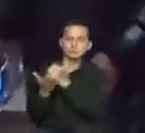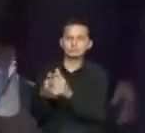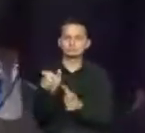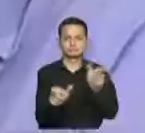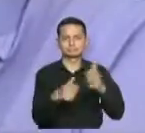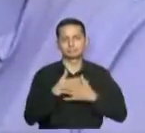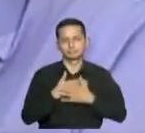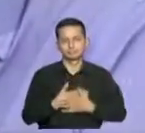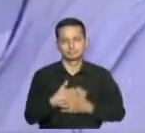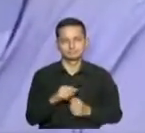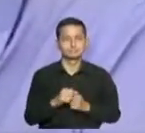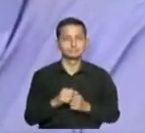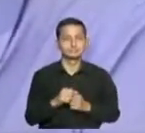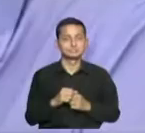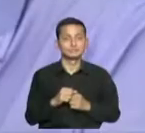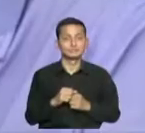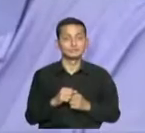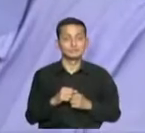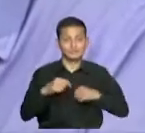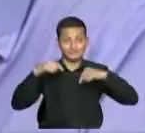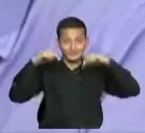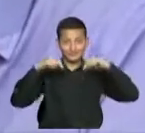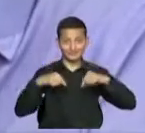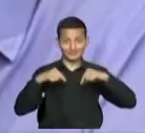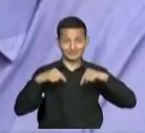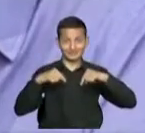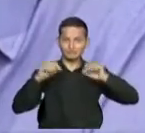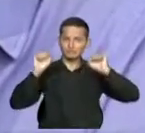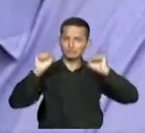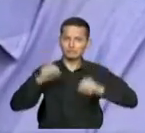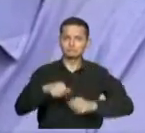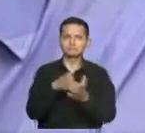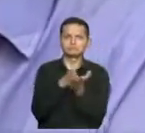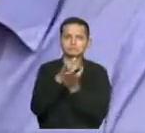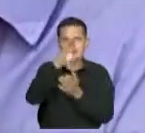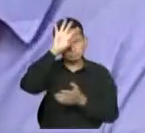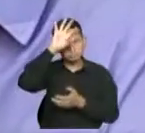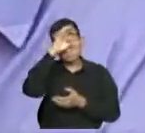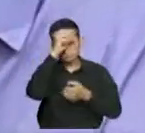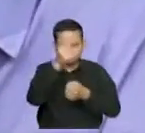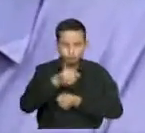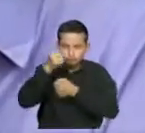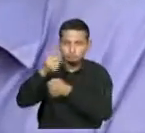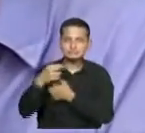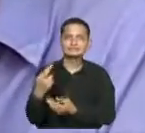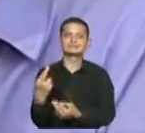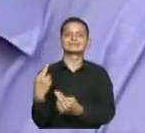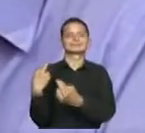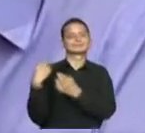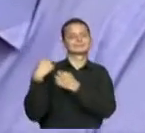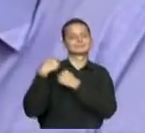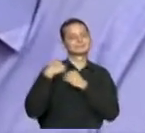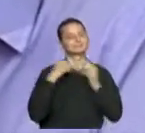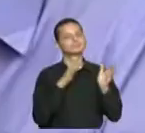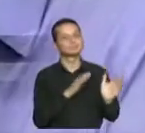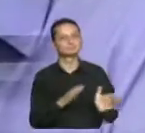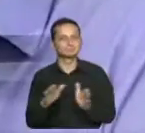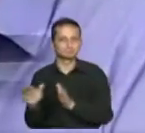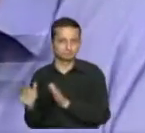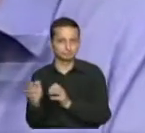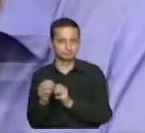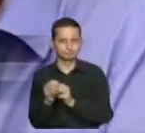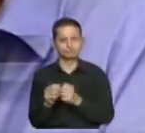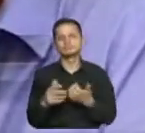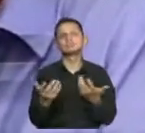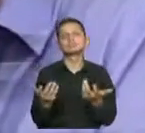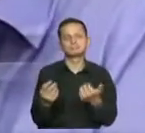ciudadanos. Aquí el único camino posible para la minería es la minería responsable. Responsable